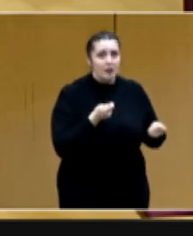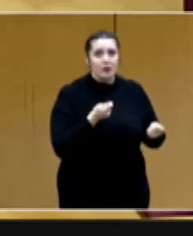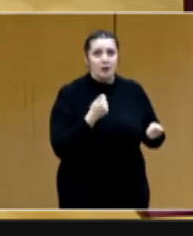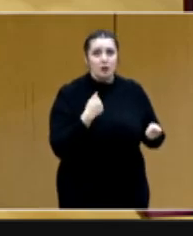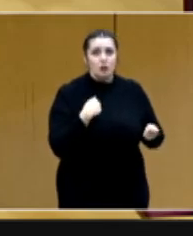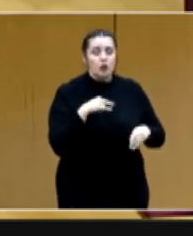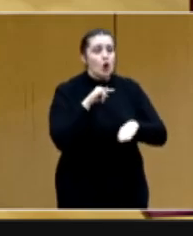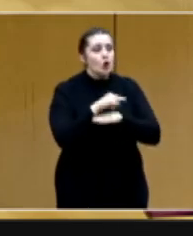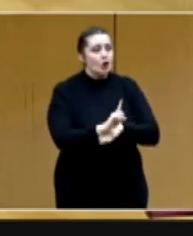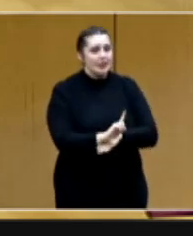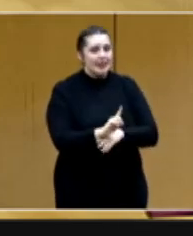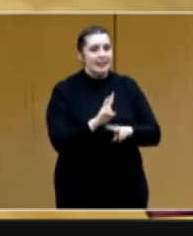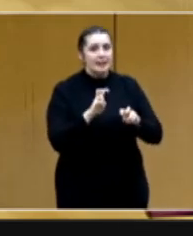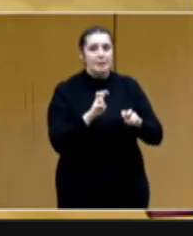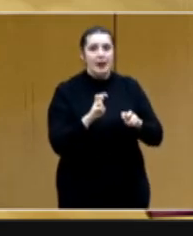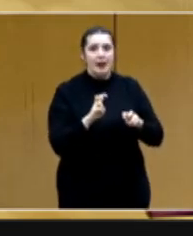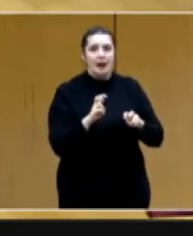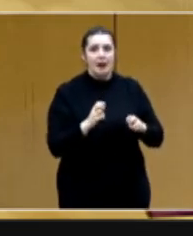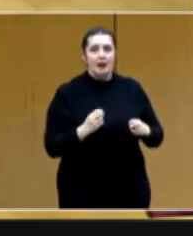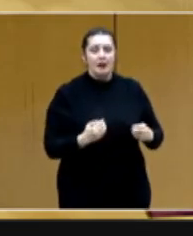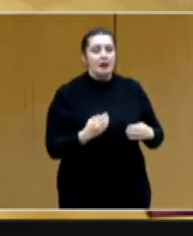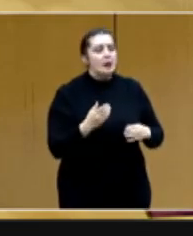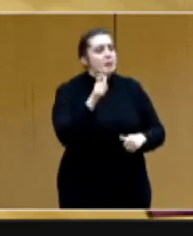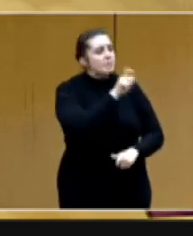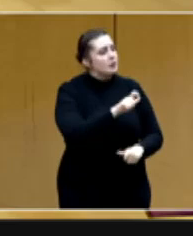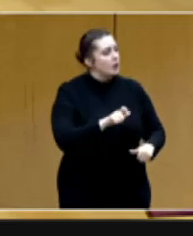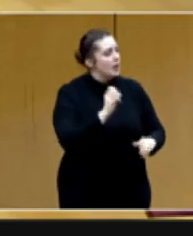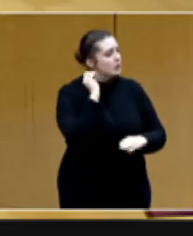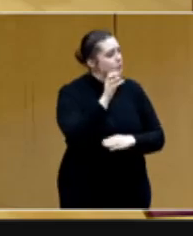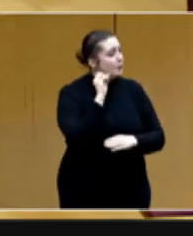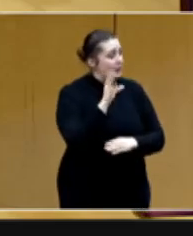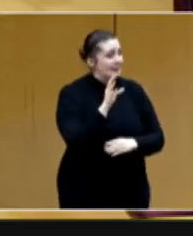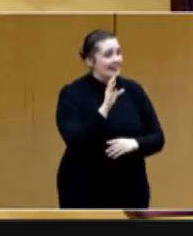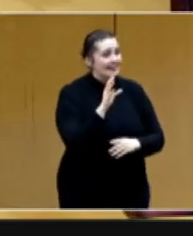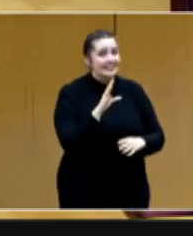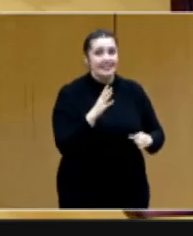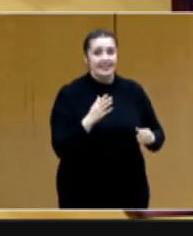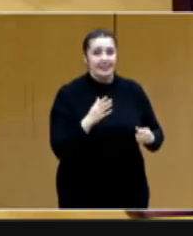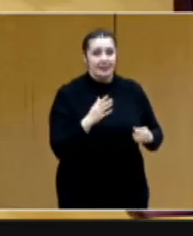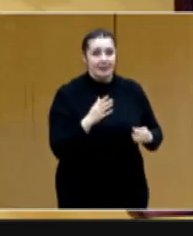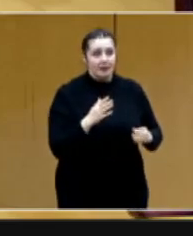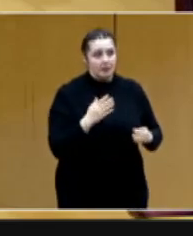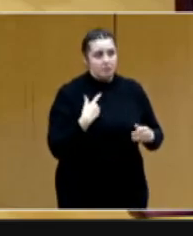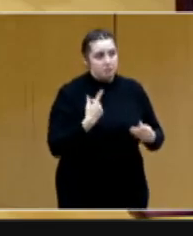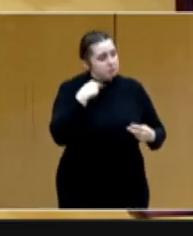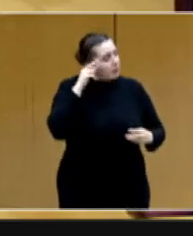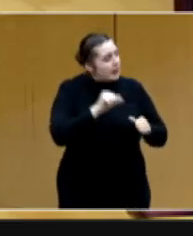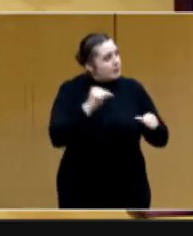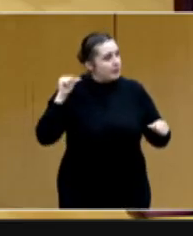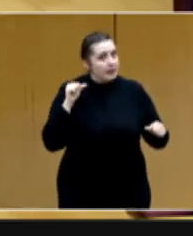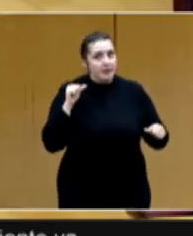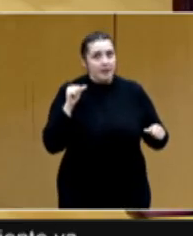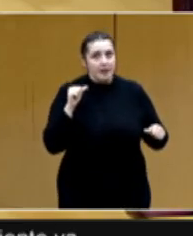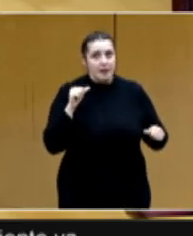cuando les hablaba de la competencia de los ponentes creo que han estado a la altura de las circunstancias menos este